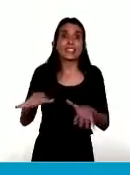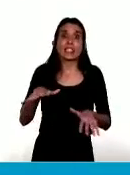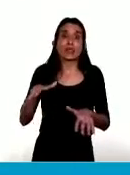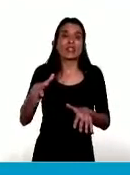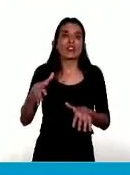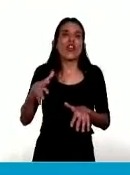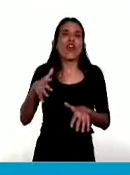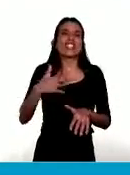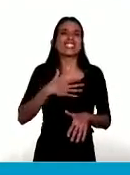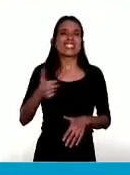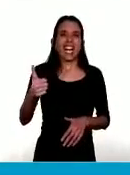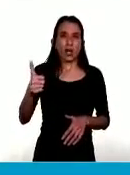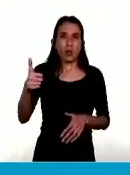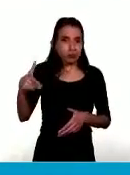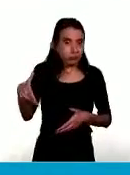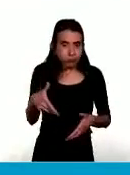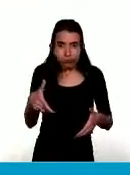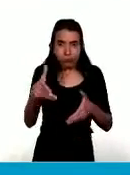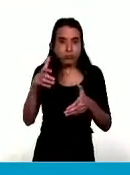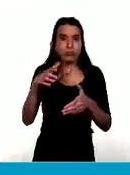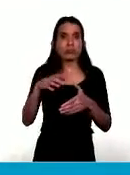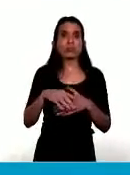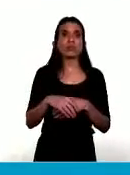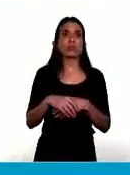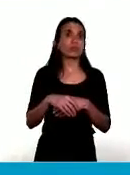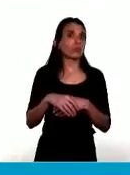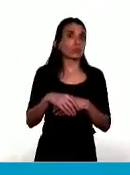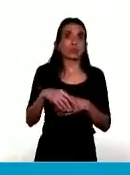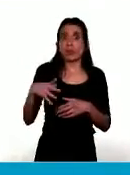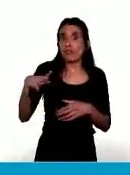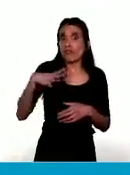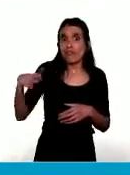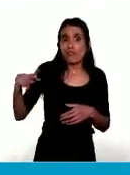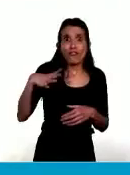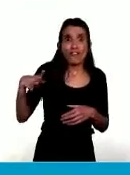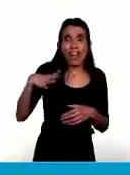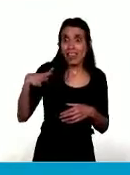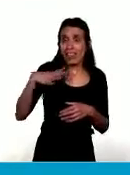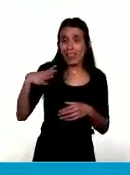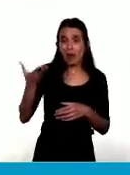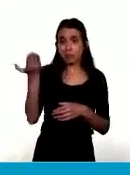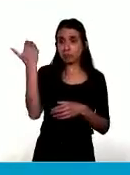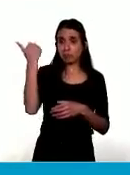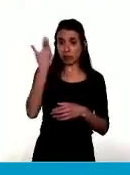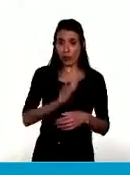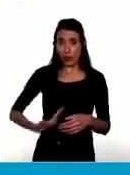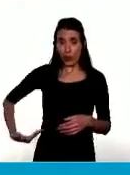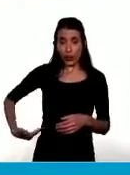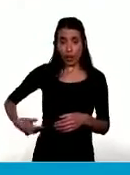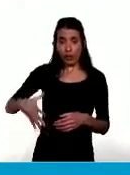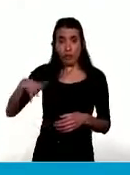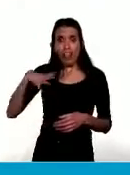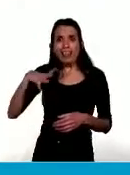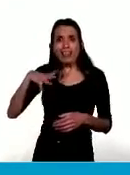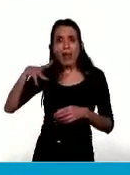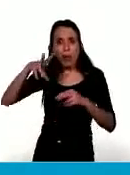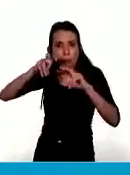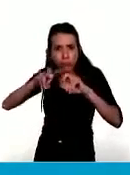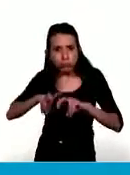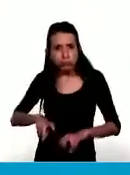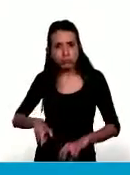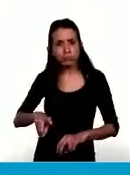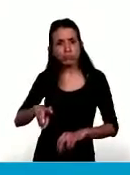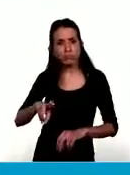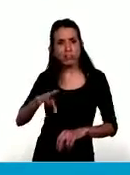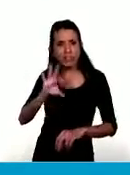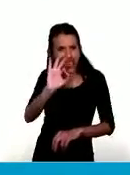que nos llevó a terminar los hospitales que no se priorizaron en la gestión anterior, a equipar y duplicar salas